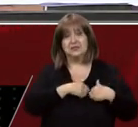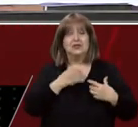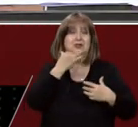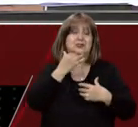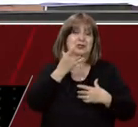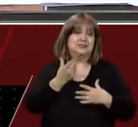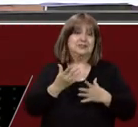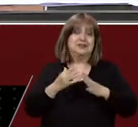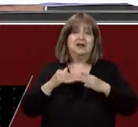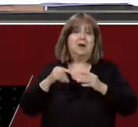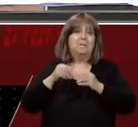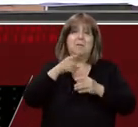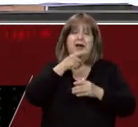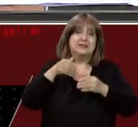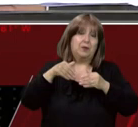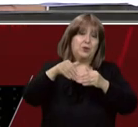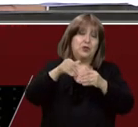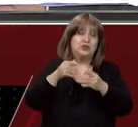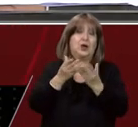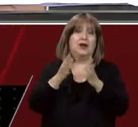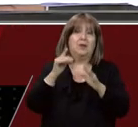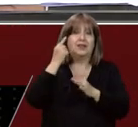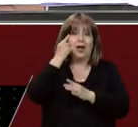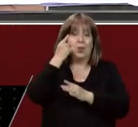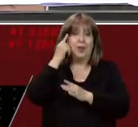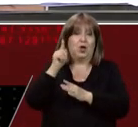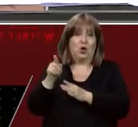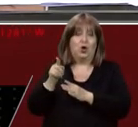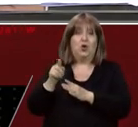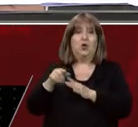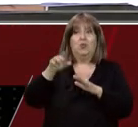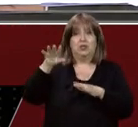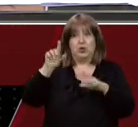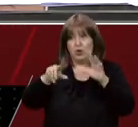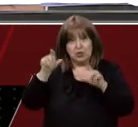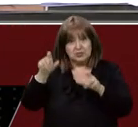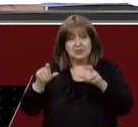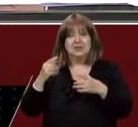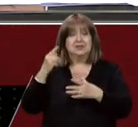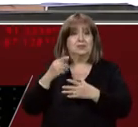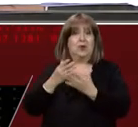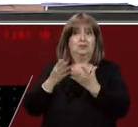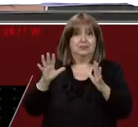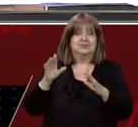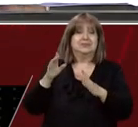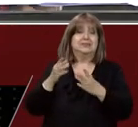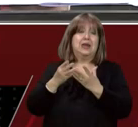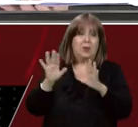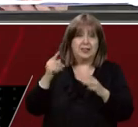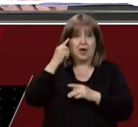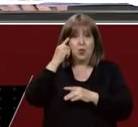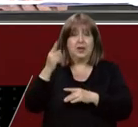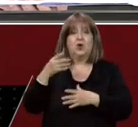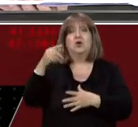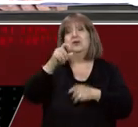libertad de Cúmico se acerque, y ahí quiero ver quién se hace responsable cuando los chicos sufran con la libertad de la abusadora.